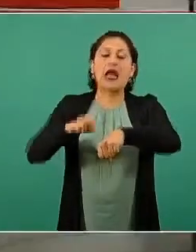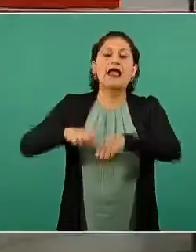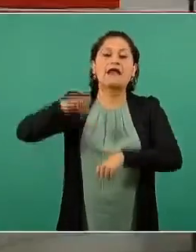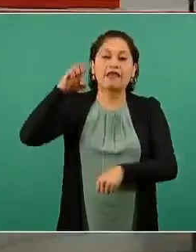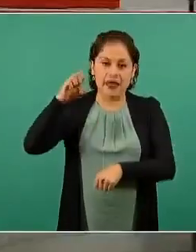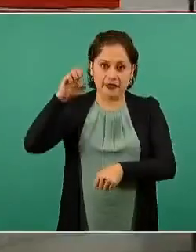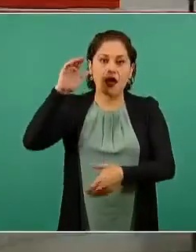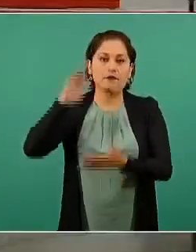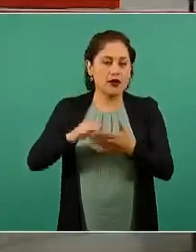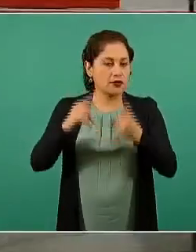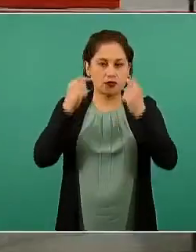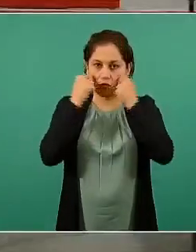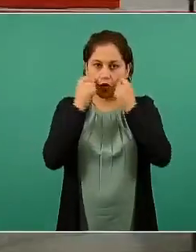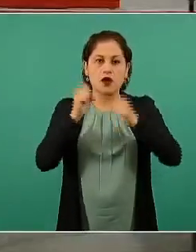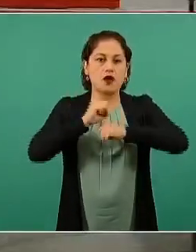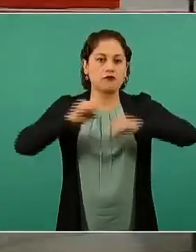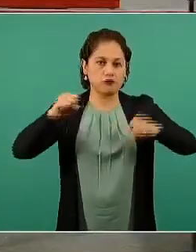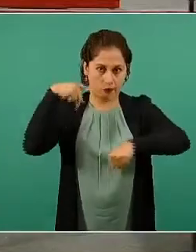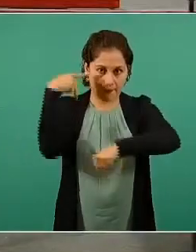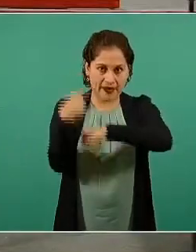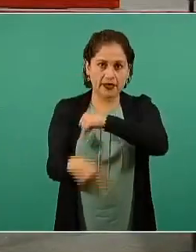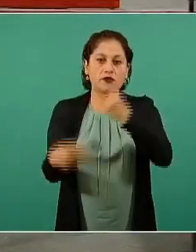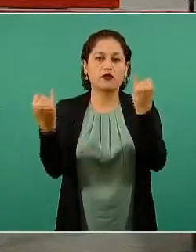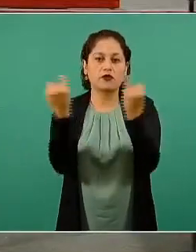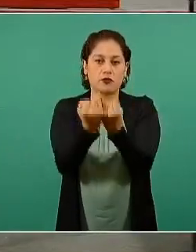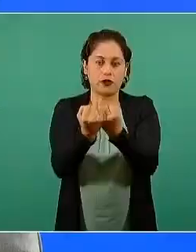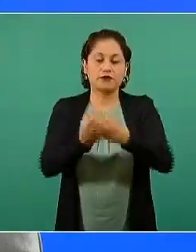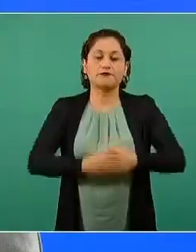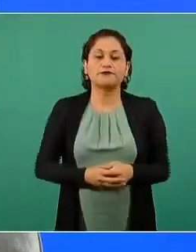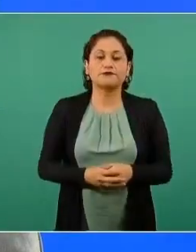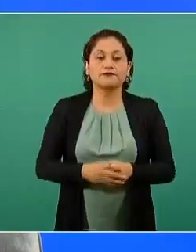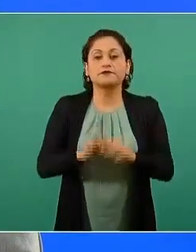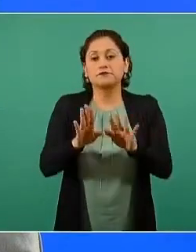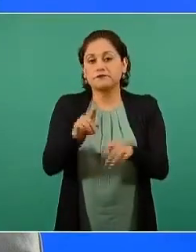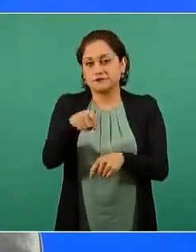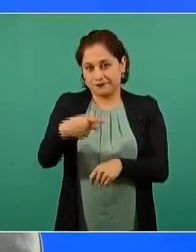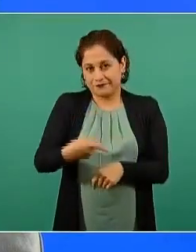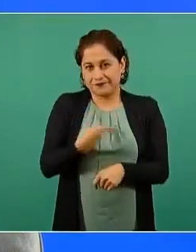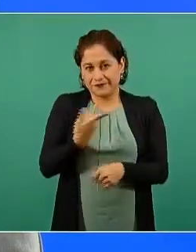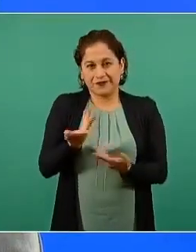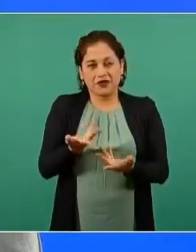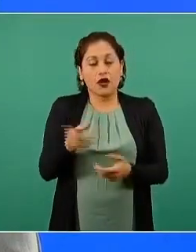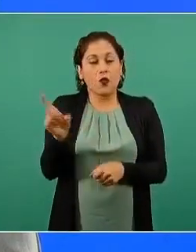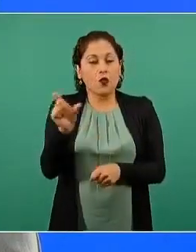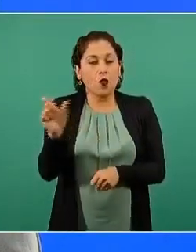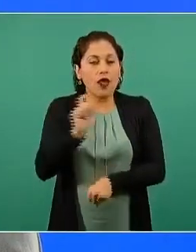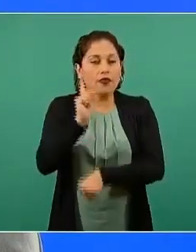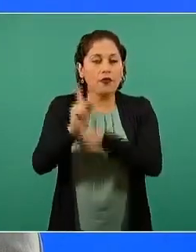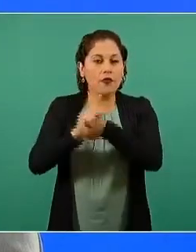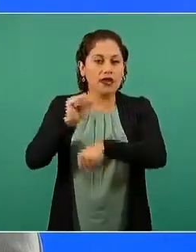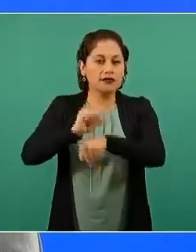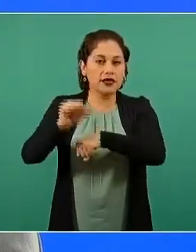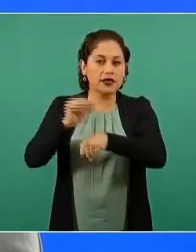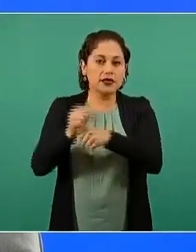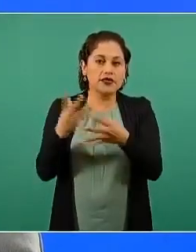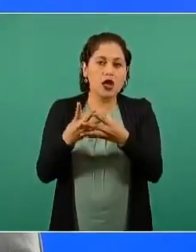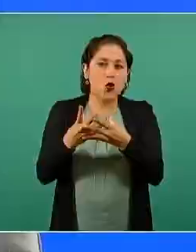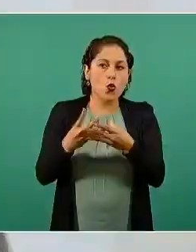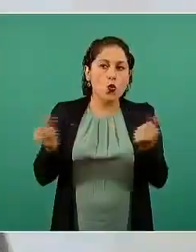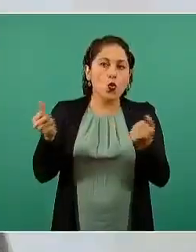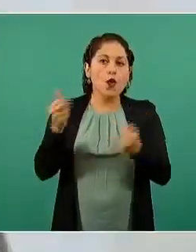de riesgo. Y en relación a cuándo Argentina va a poder estar en una mejor situación,